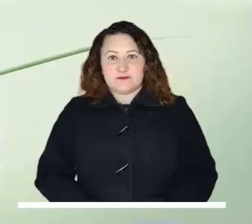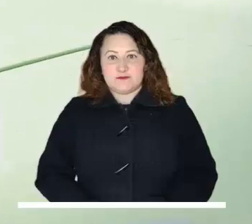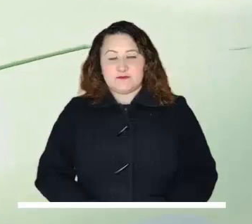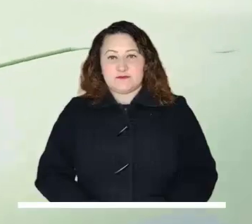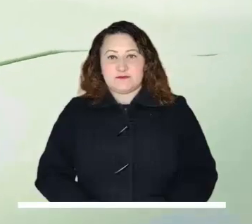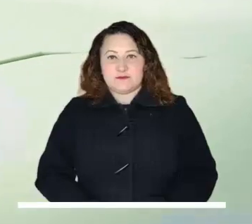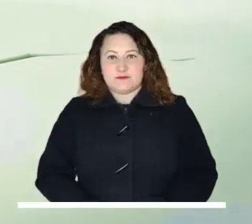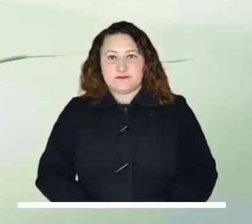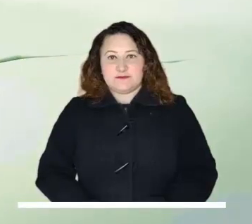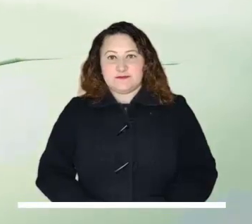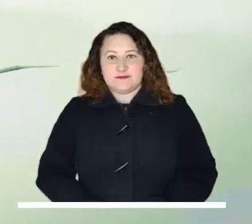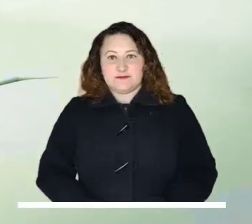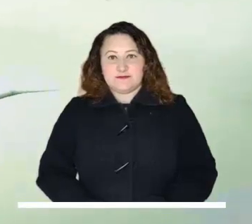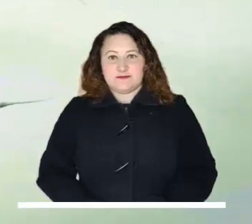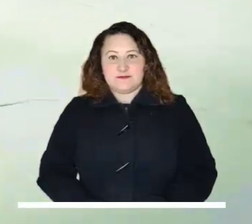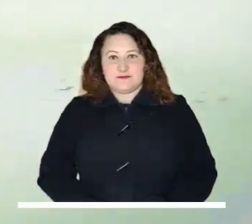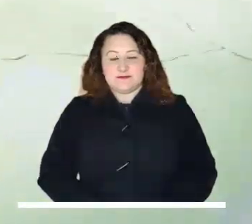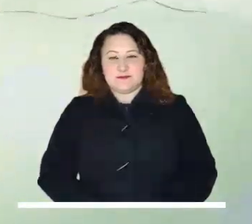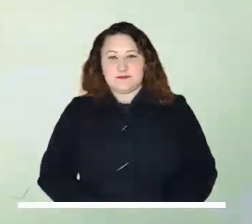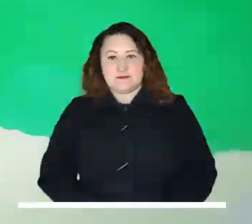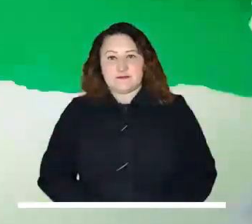Antioquia.